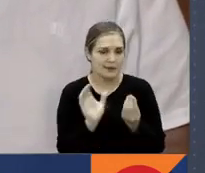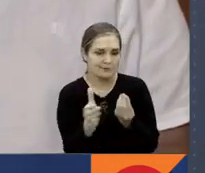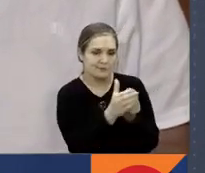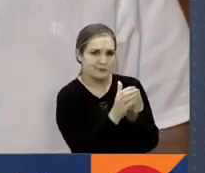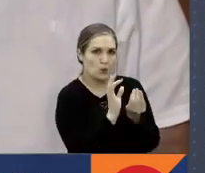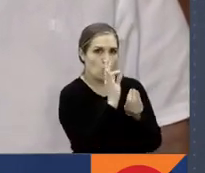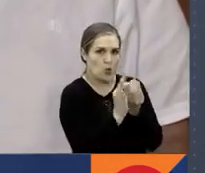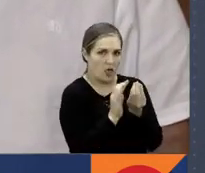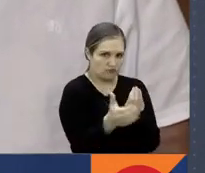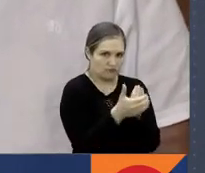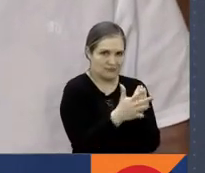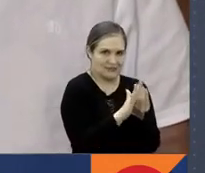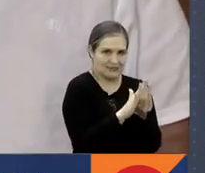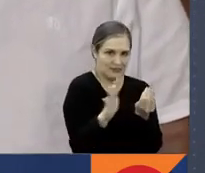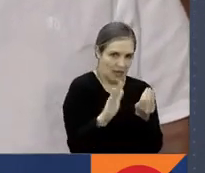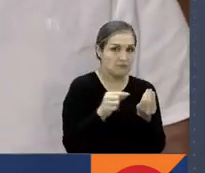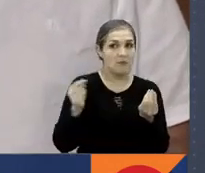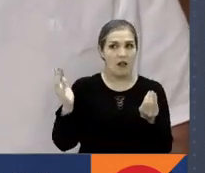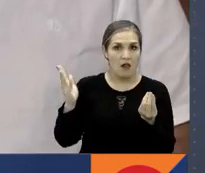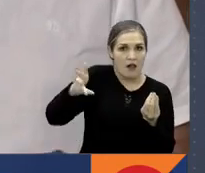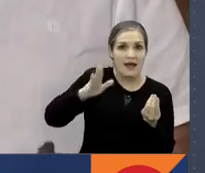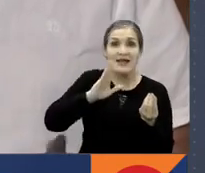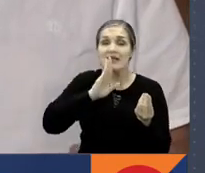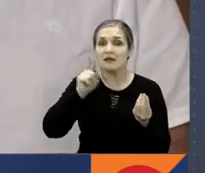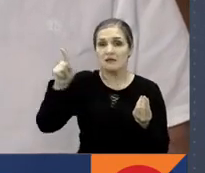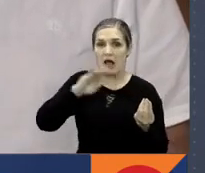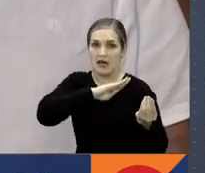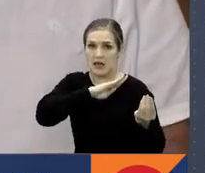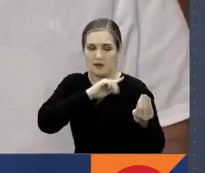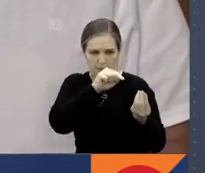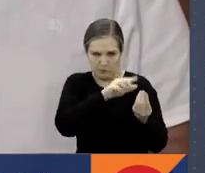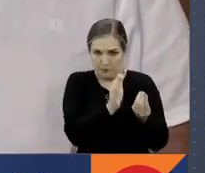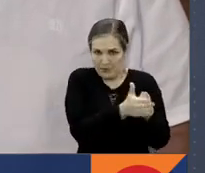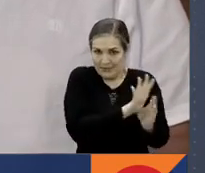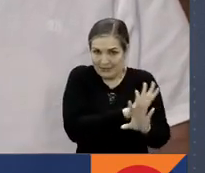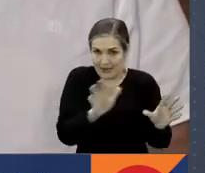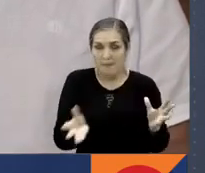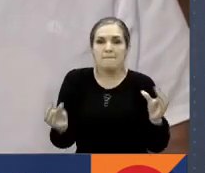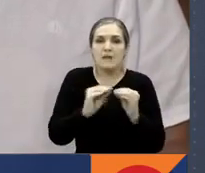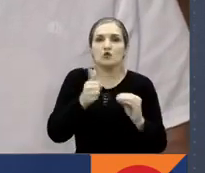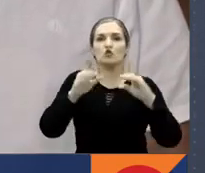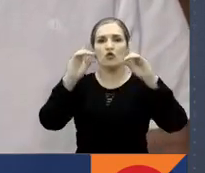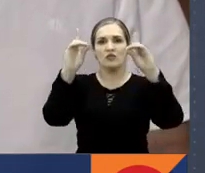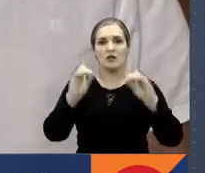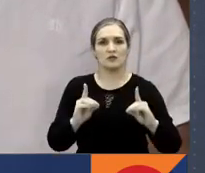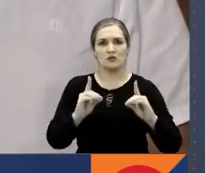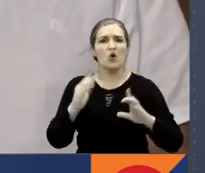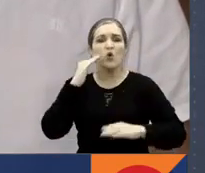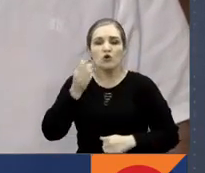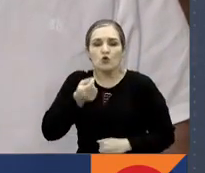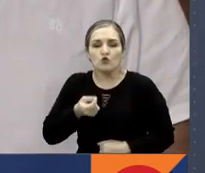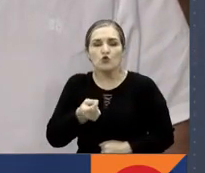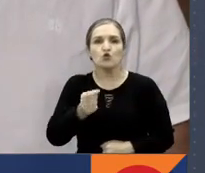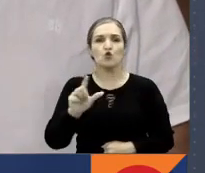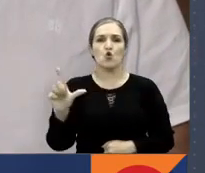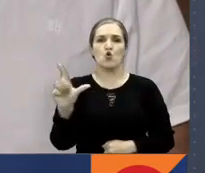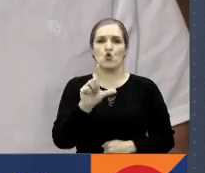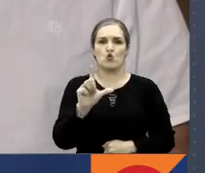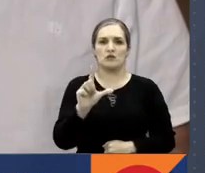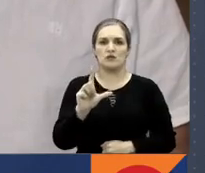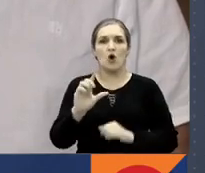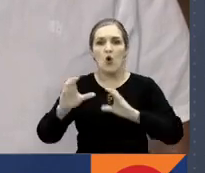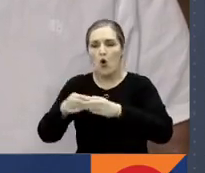entregó detalles a lo largo de la mañana, es que se van a adoptar una serie de medidas, que el próximo lunes habrá un comité